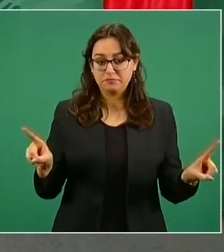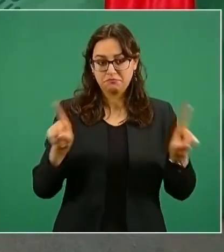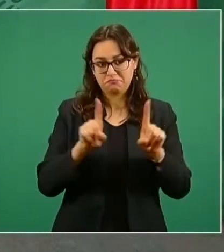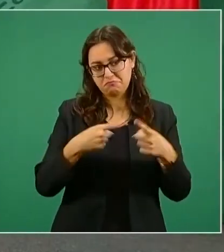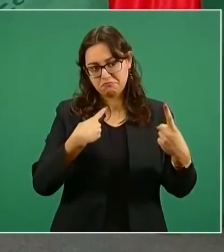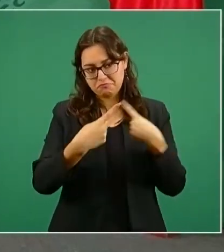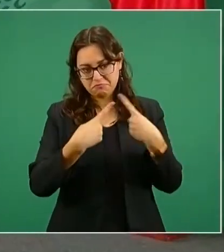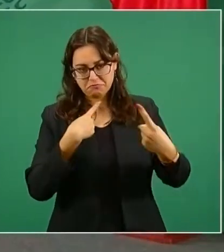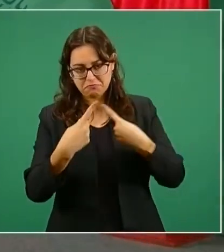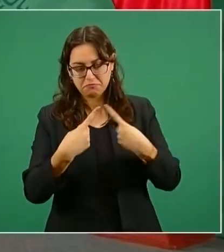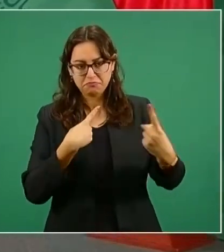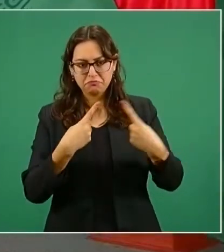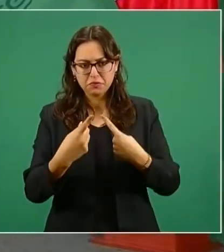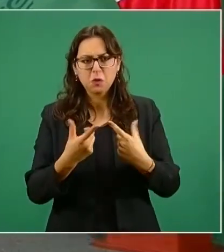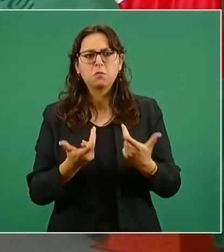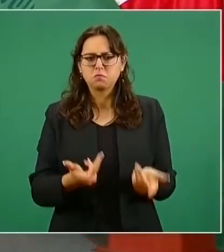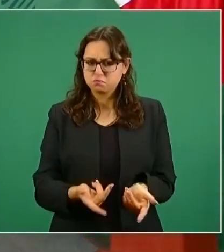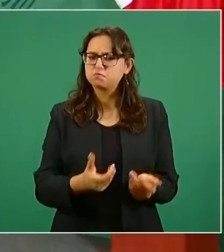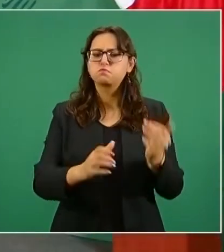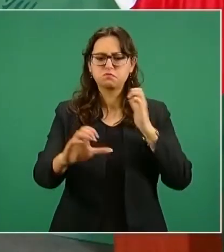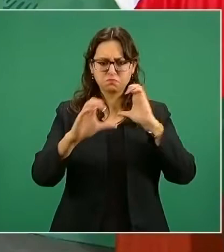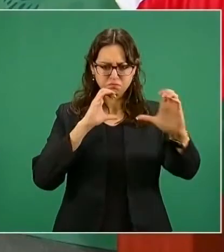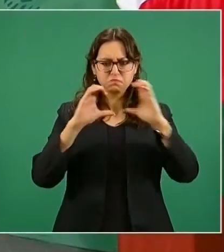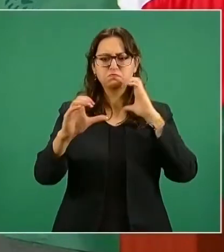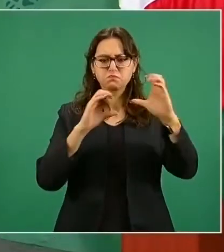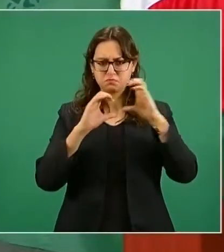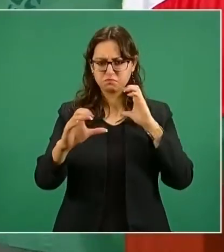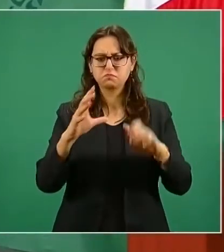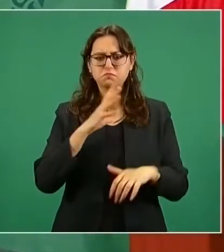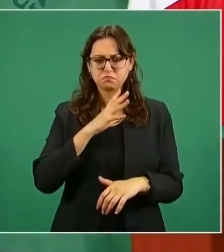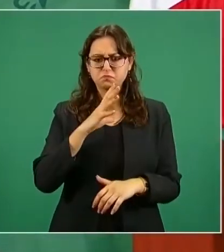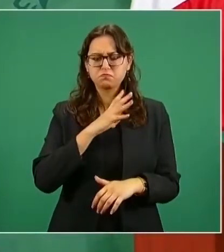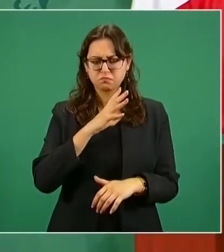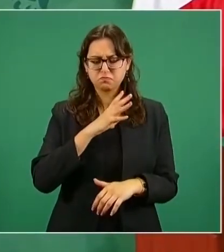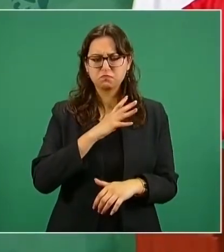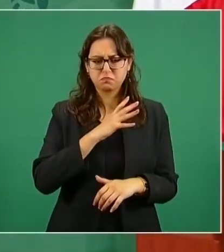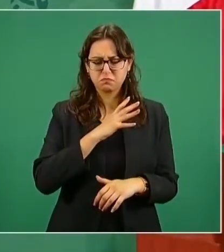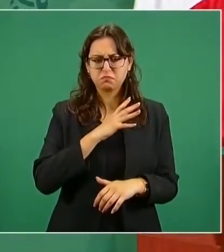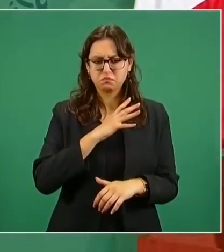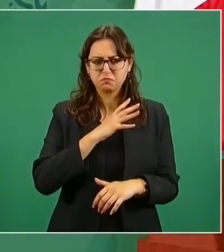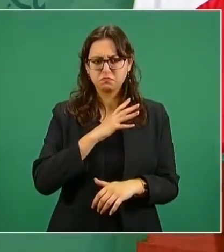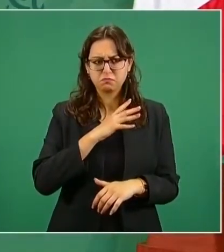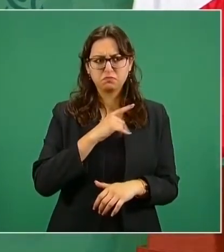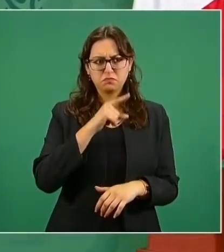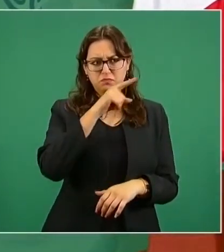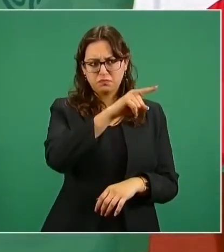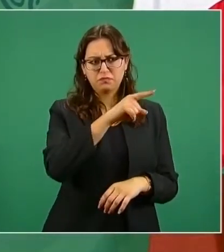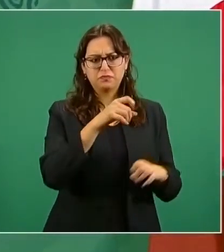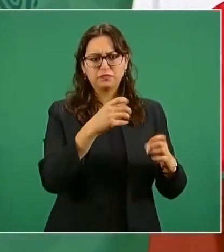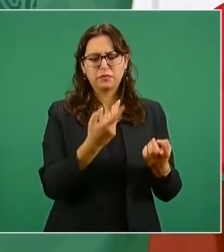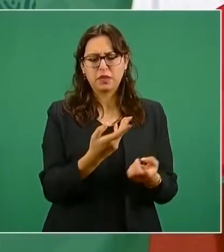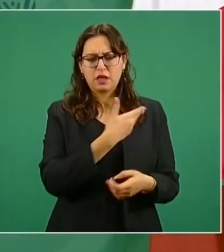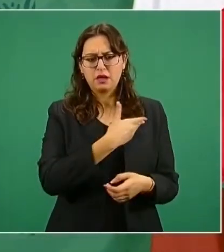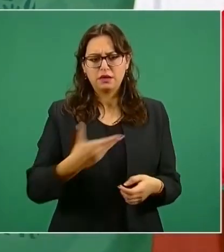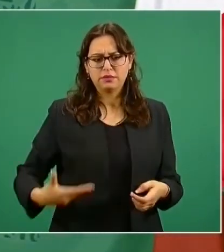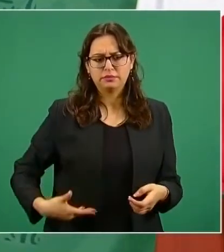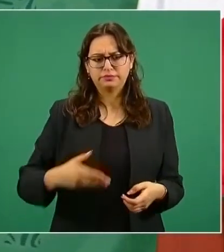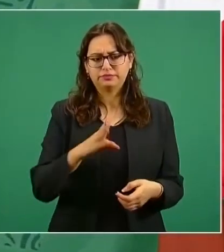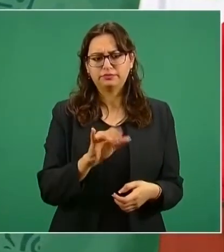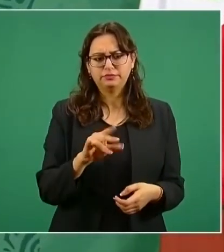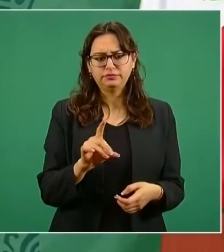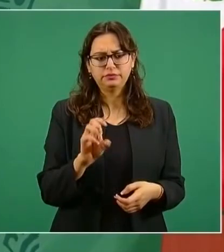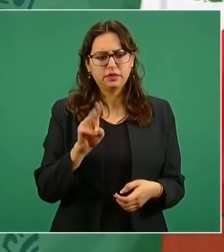pues comunicación con el equipo del presidente electo